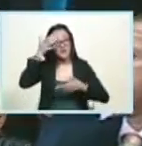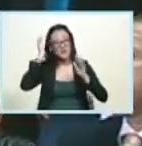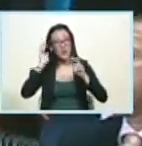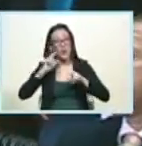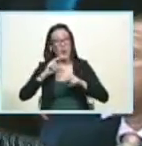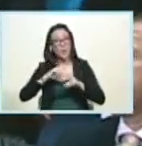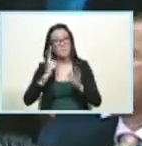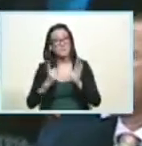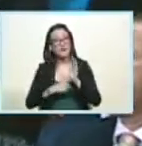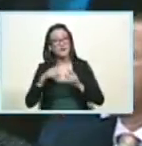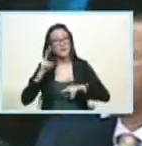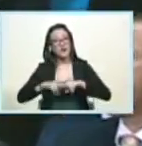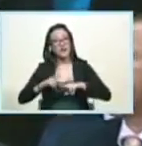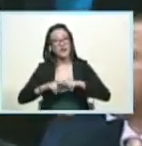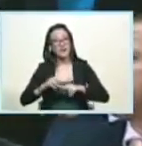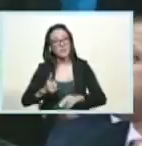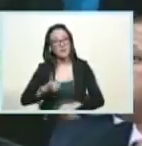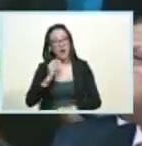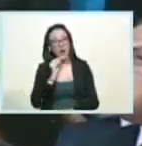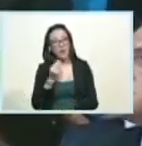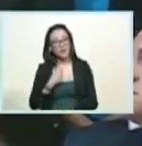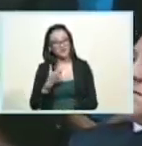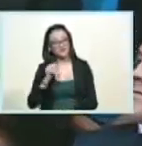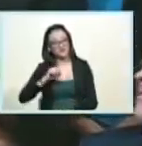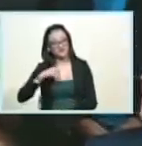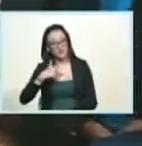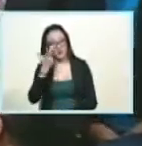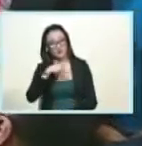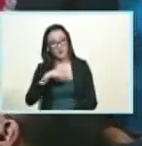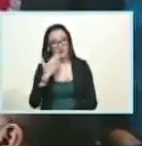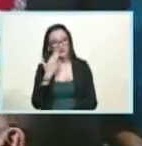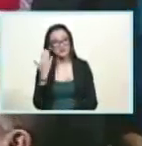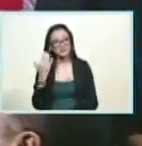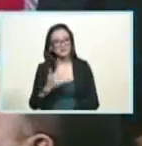negro. Ese soy yo.